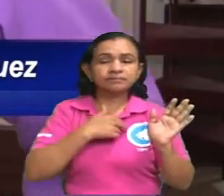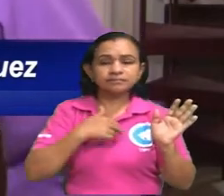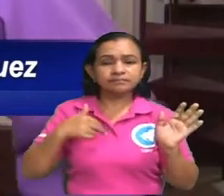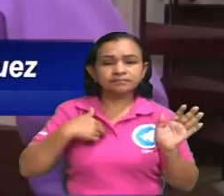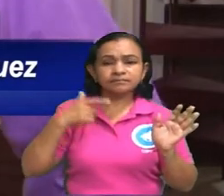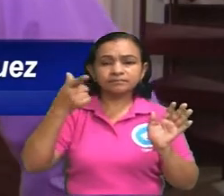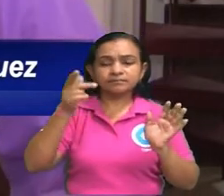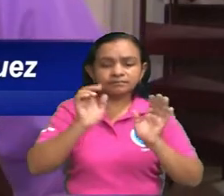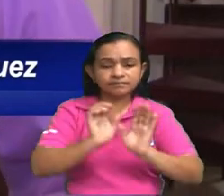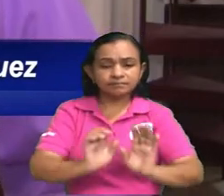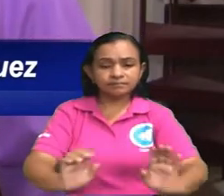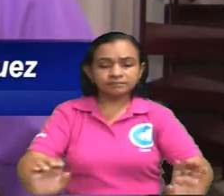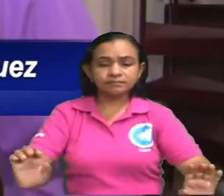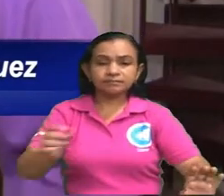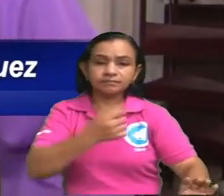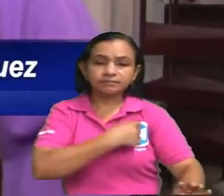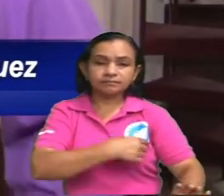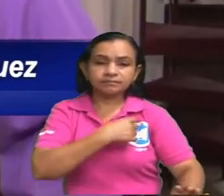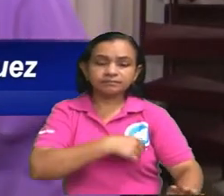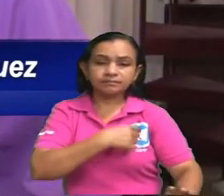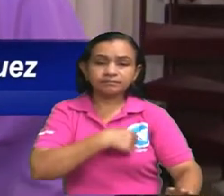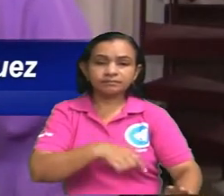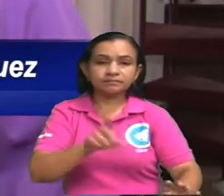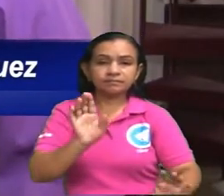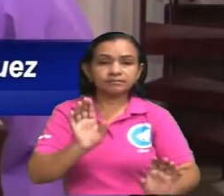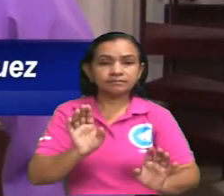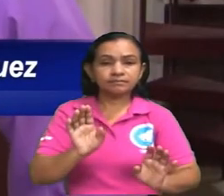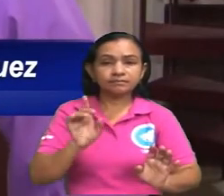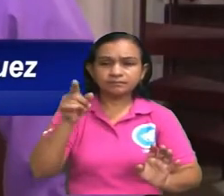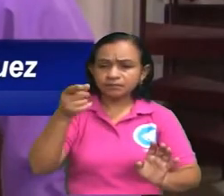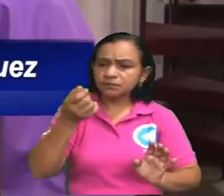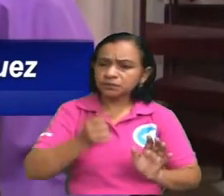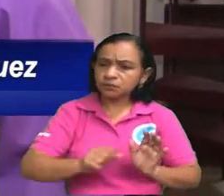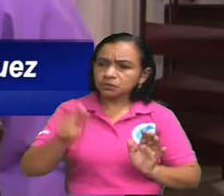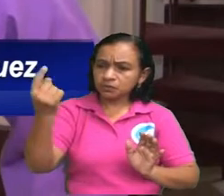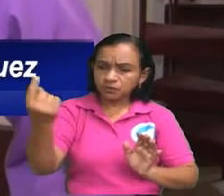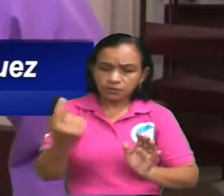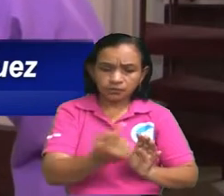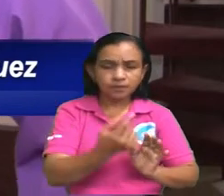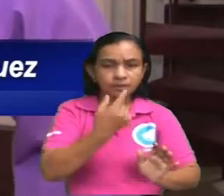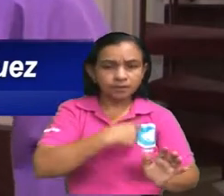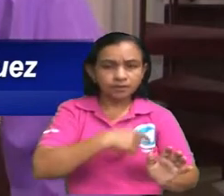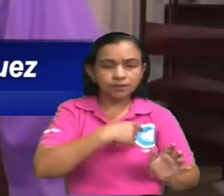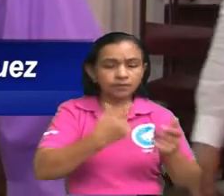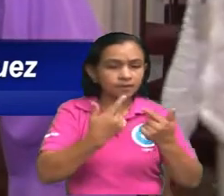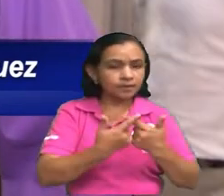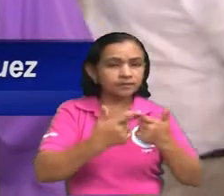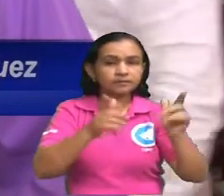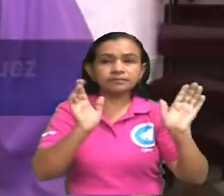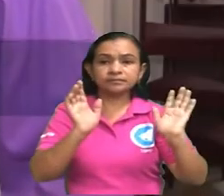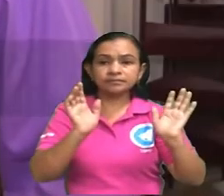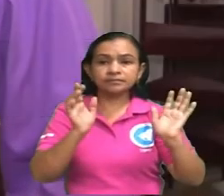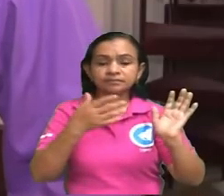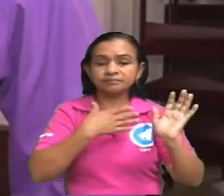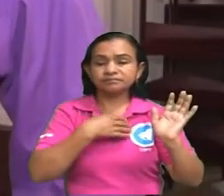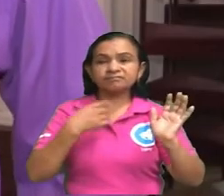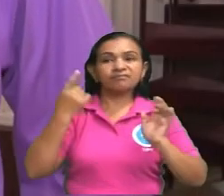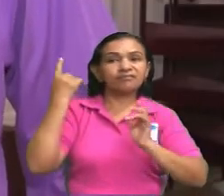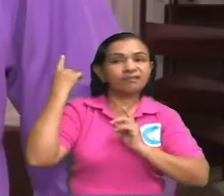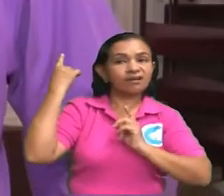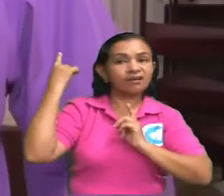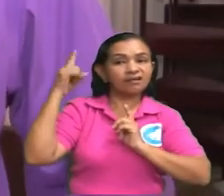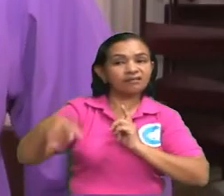con los niños a la escuela, que los niños del guardia fueran a la escuela y que todos los niños fueran a la escuela. Esa era su mejor venganza.